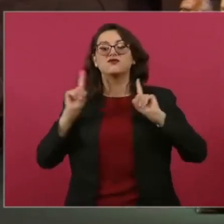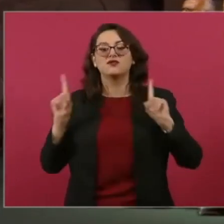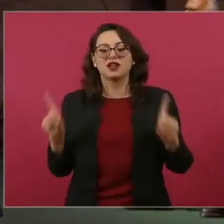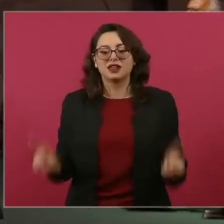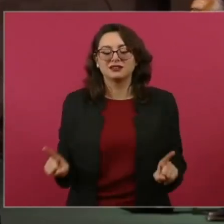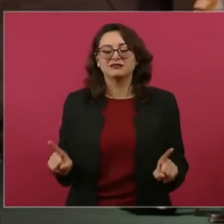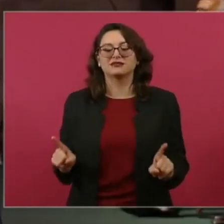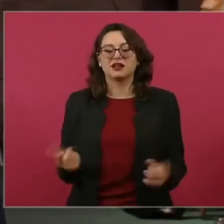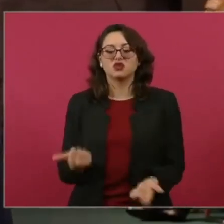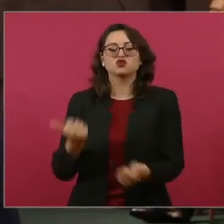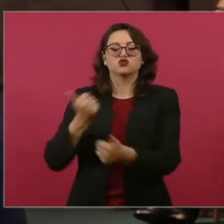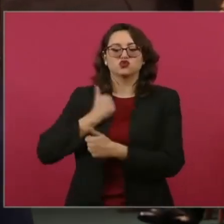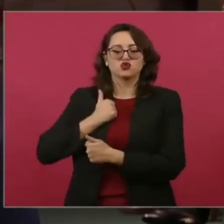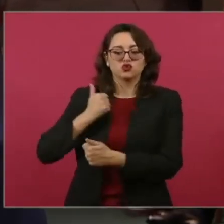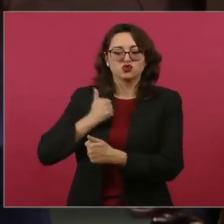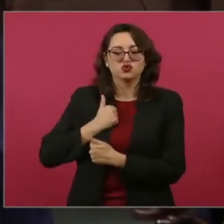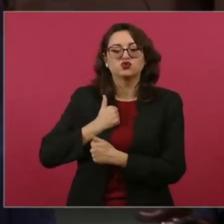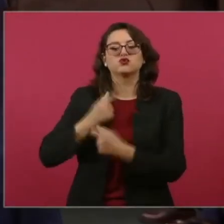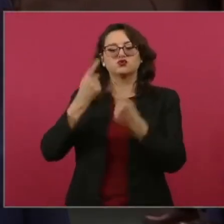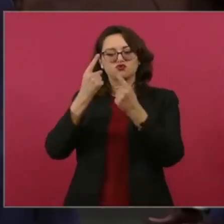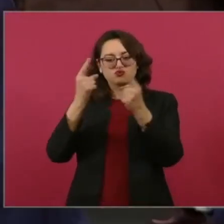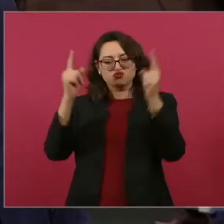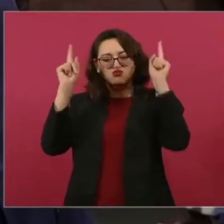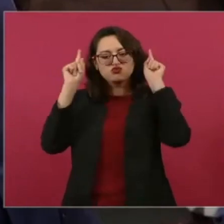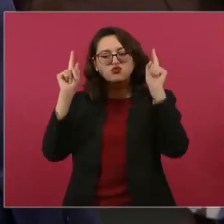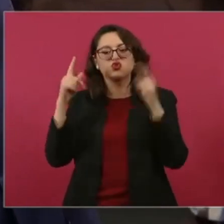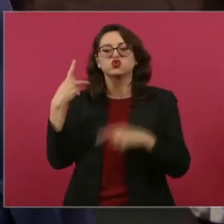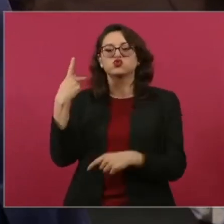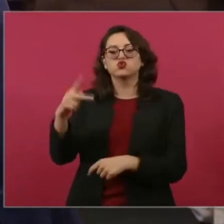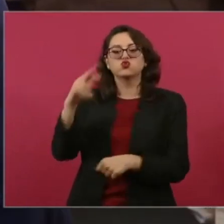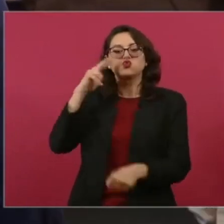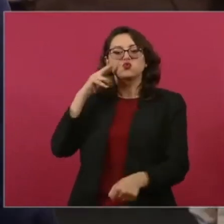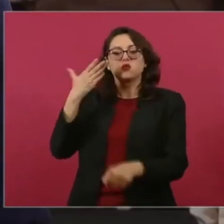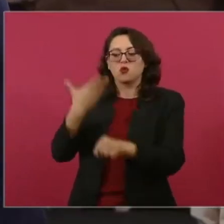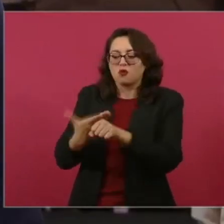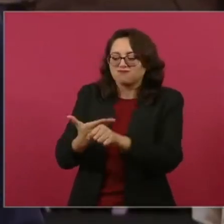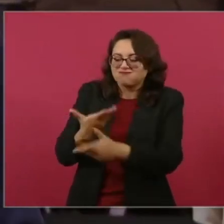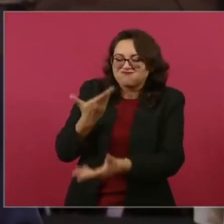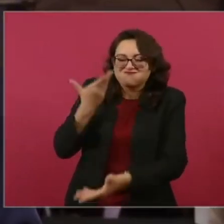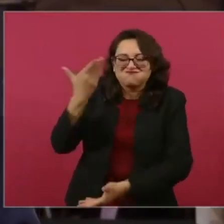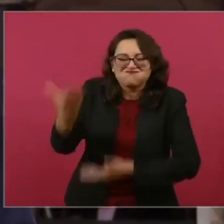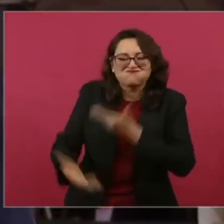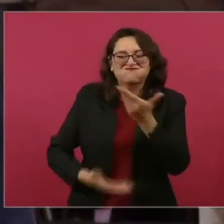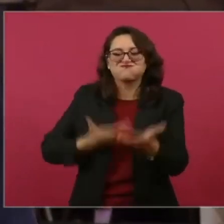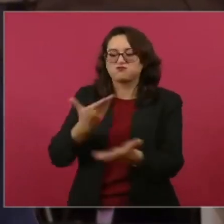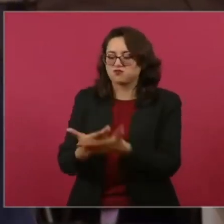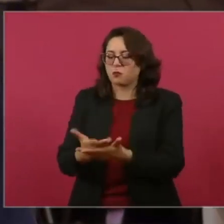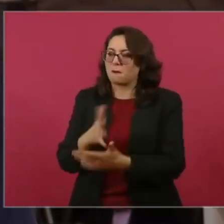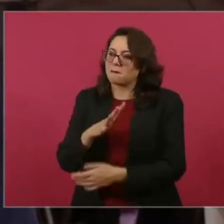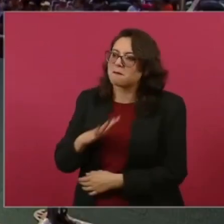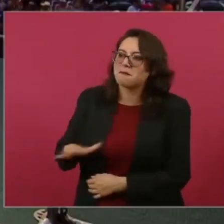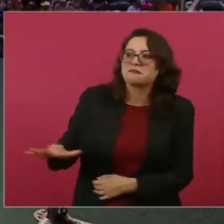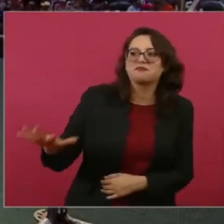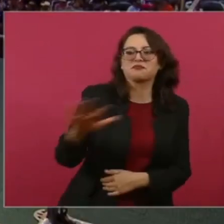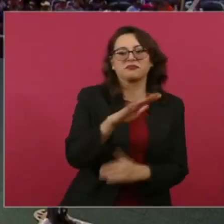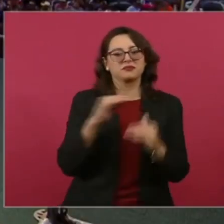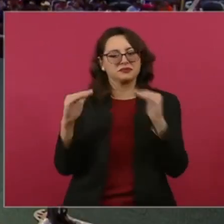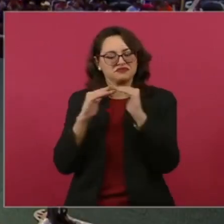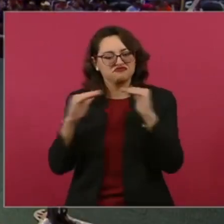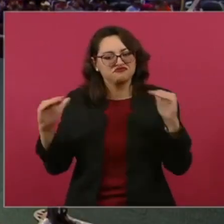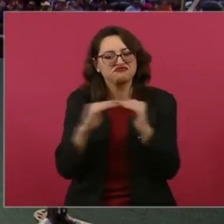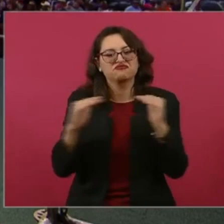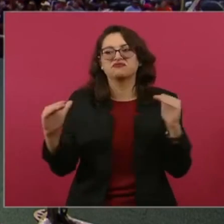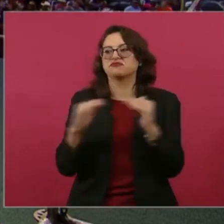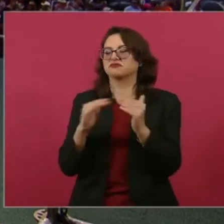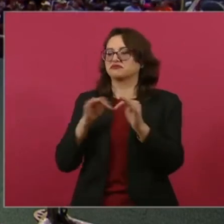de manifiesto que los marinos y los soldados son pueblo uniformado, trabajadores,